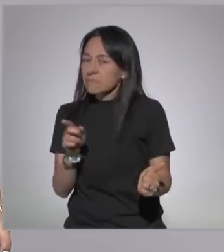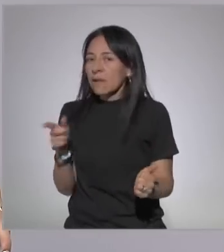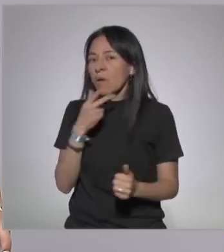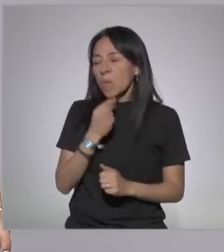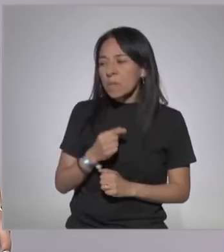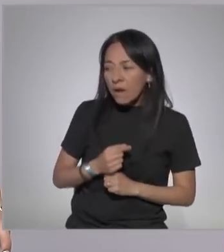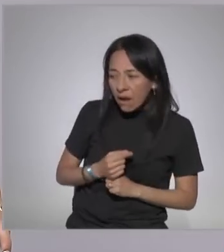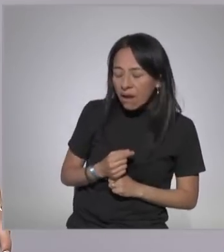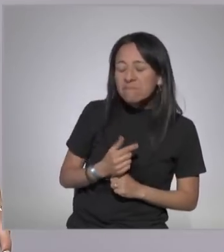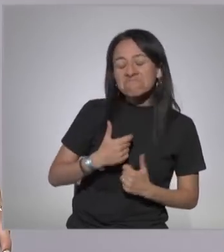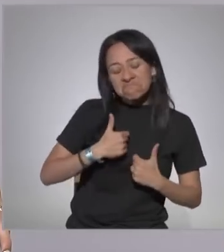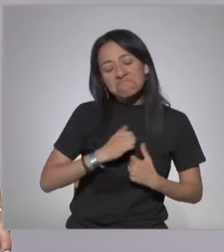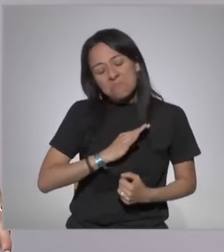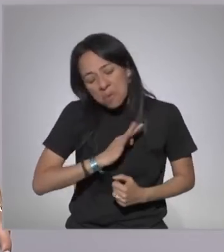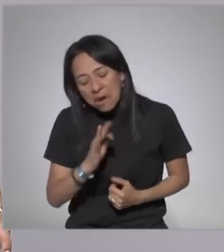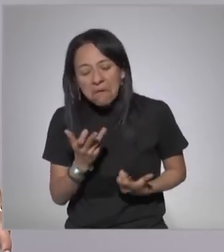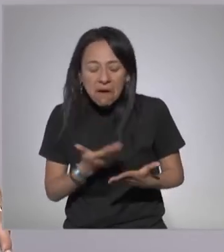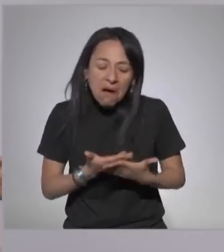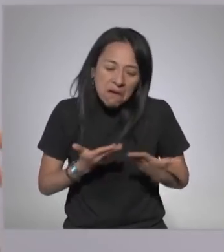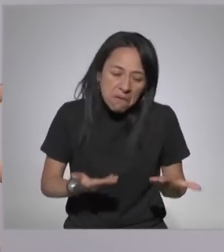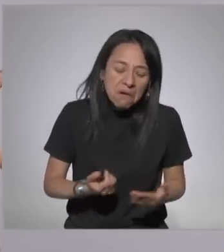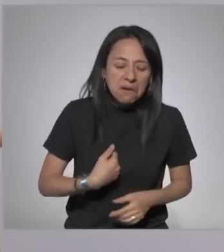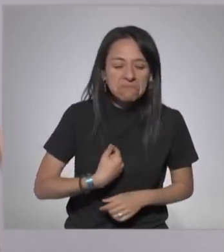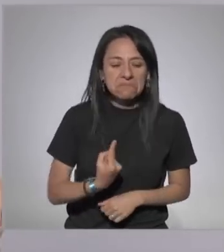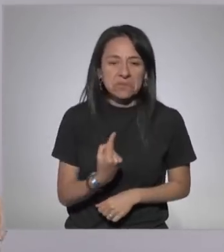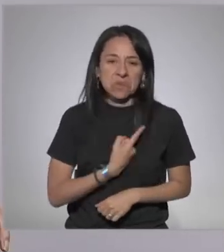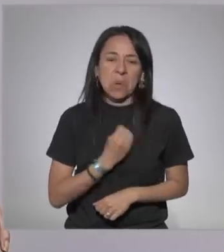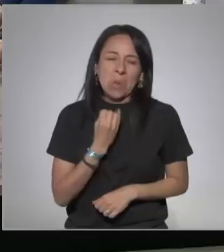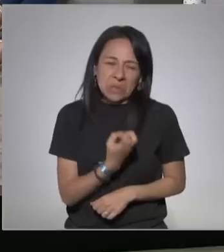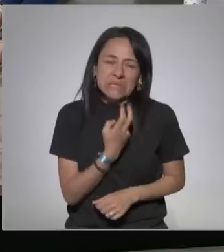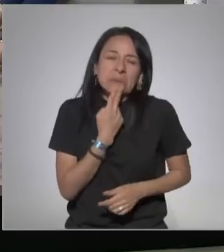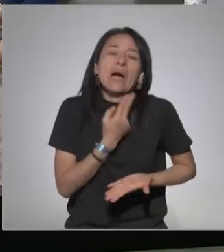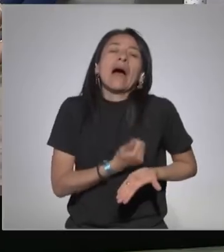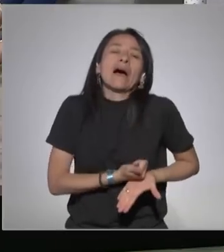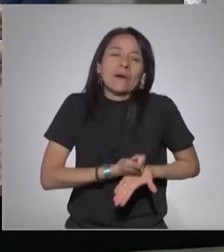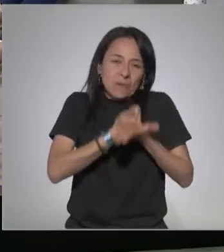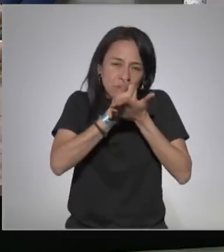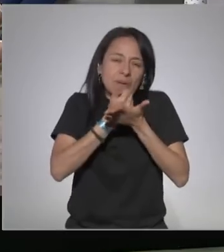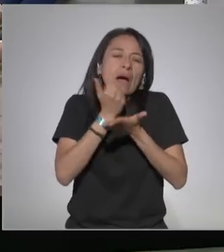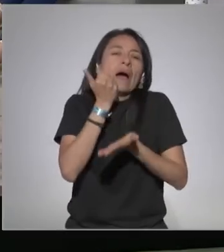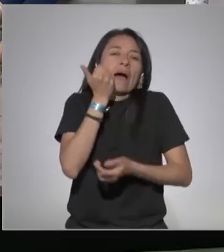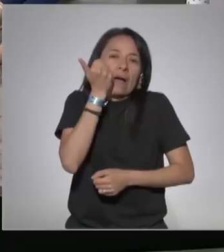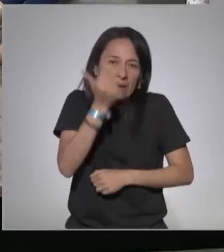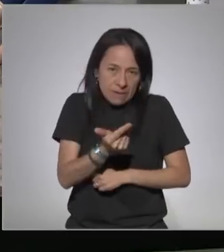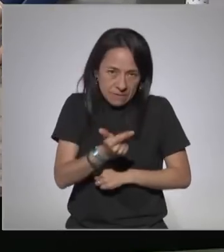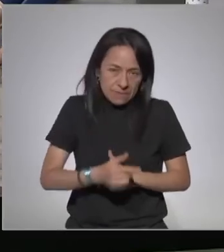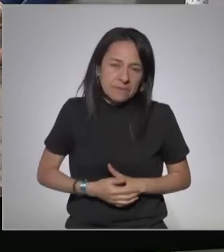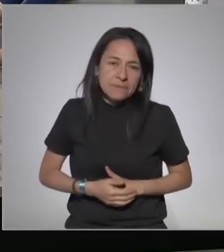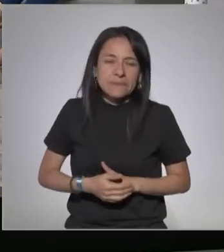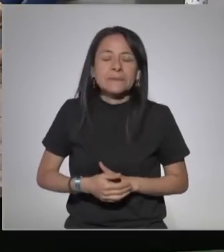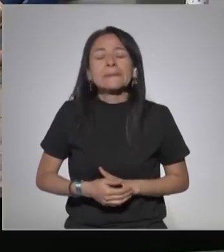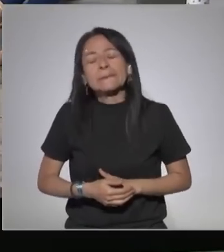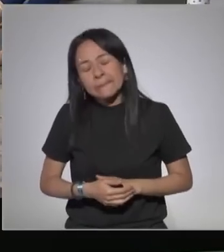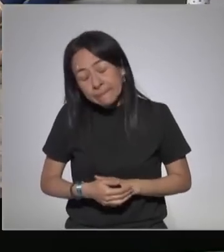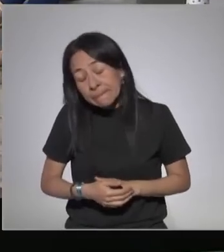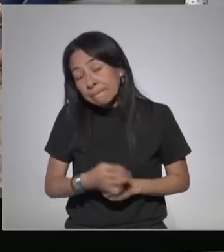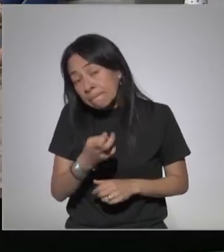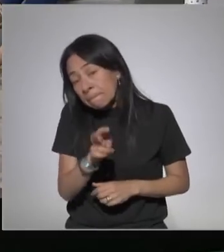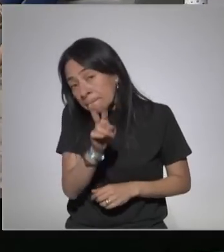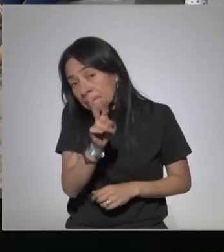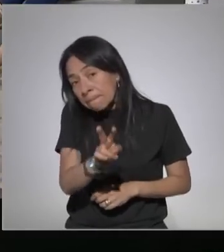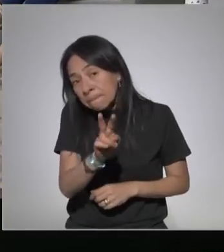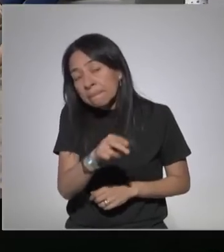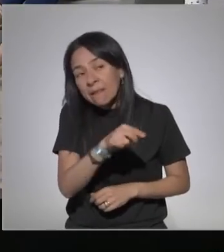le ha ayudado, por ejemplo, ¿no? Y otra cosa es que definitivamente volvió a un